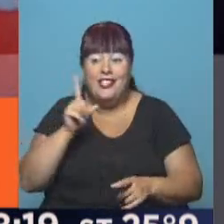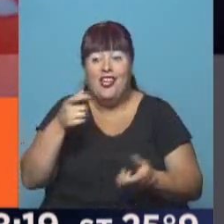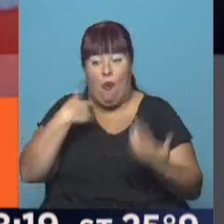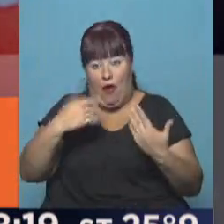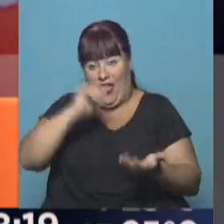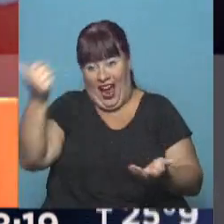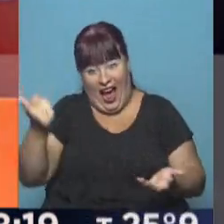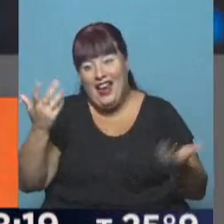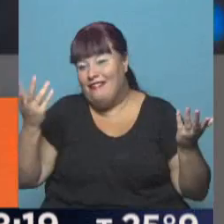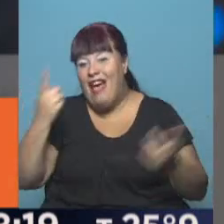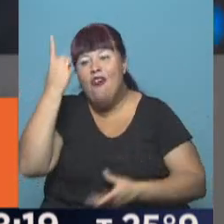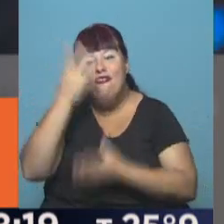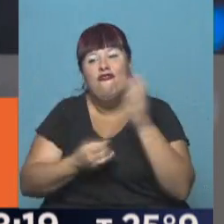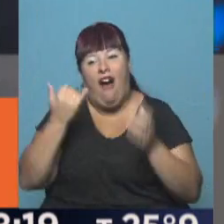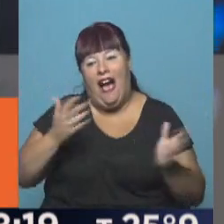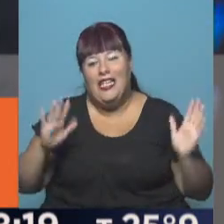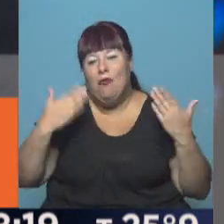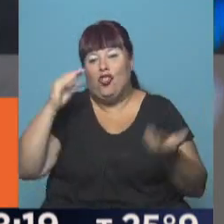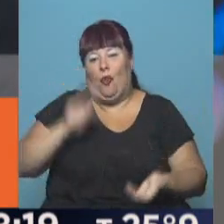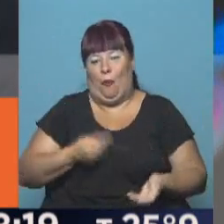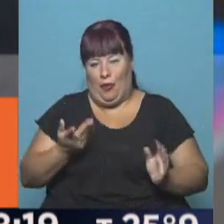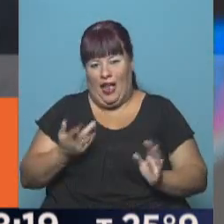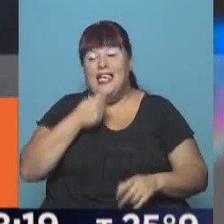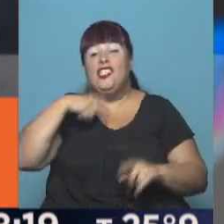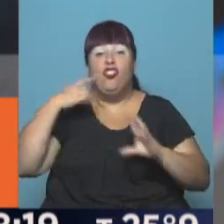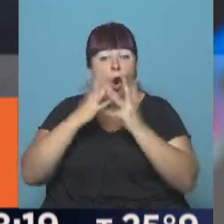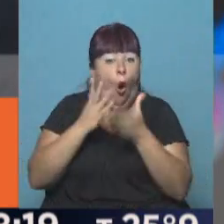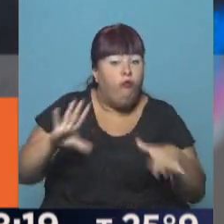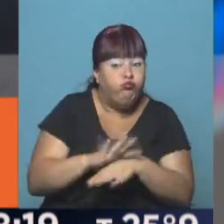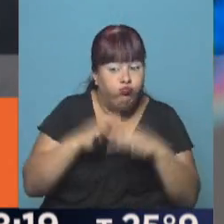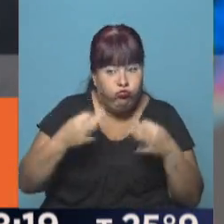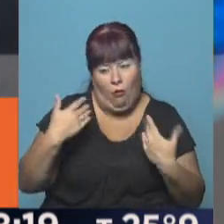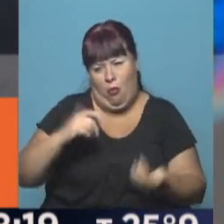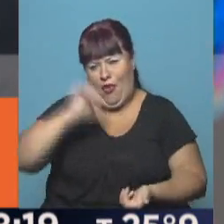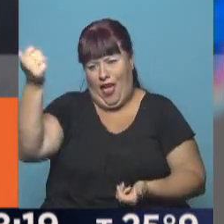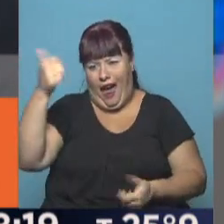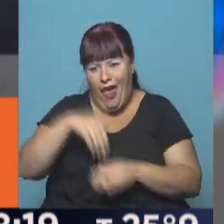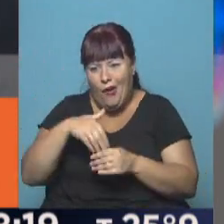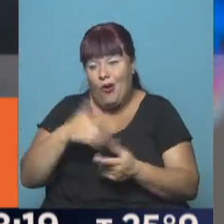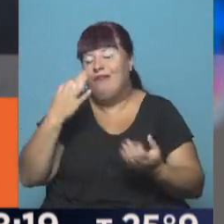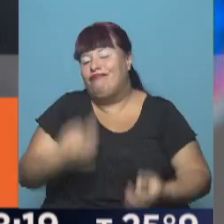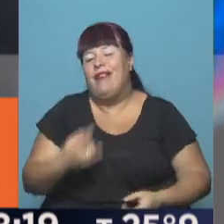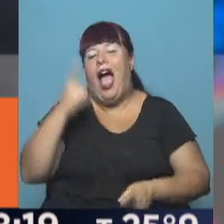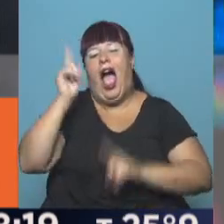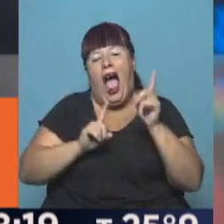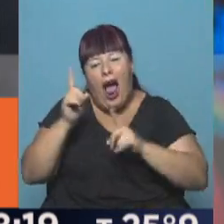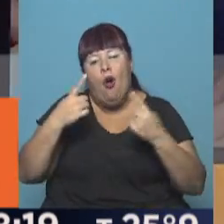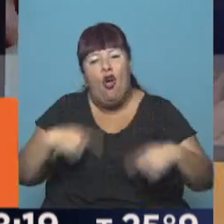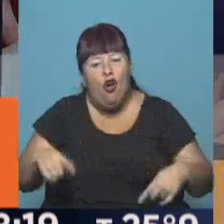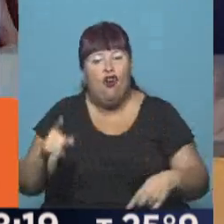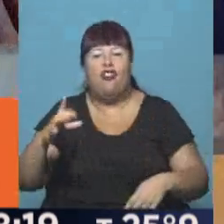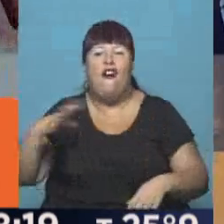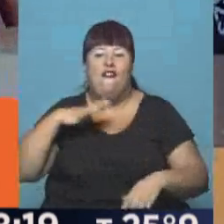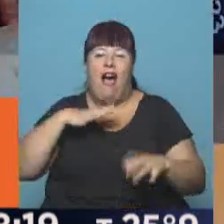una elección, claramente. Claro. Si nosotros hubiésemos hecho todo bien, hubiésemos ganado una elección, evidentemente había situaciones o cosas que no